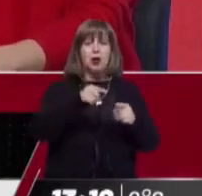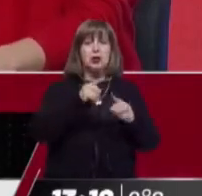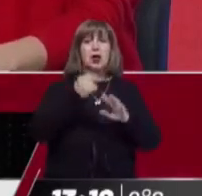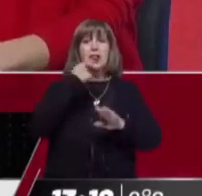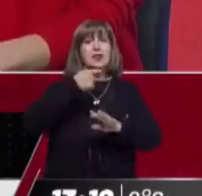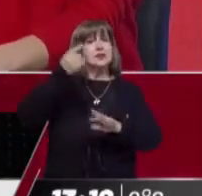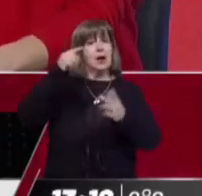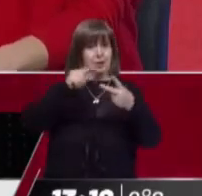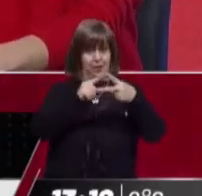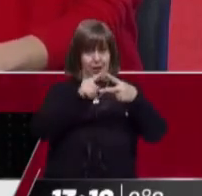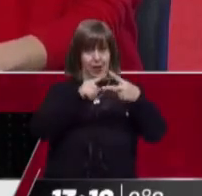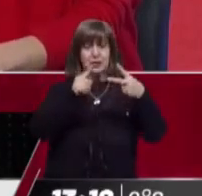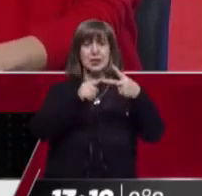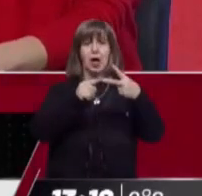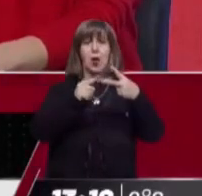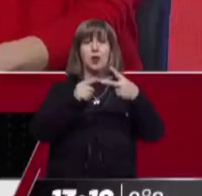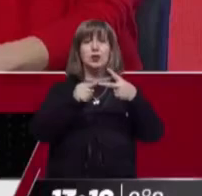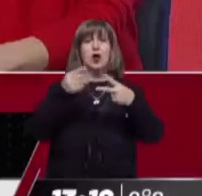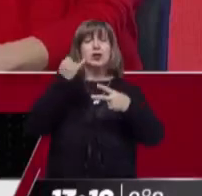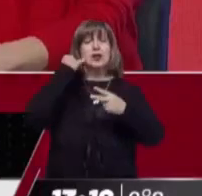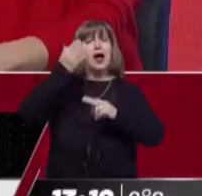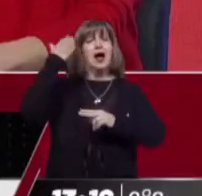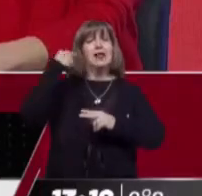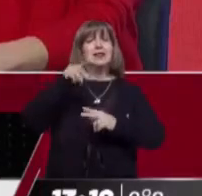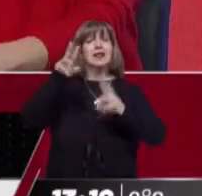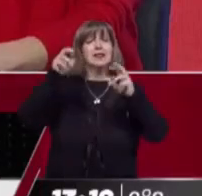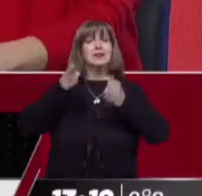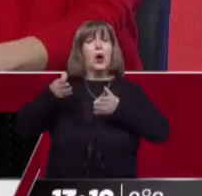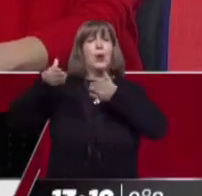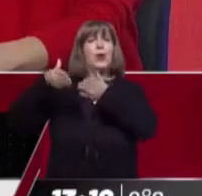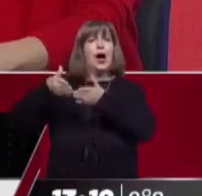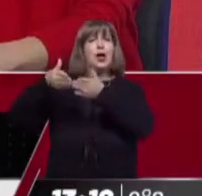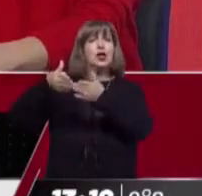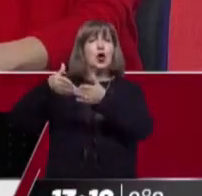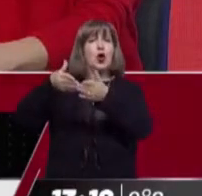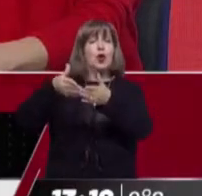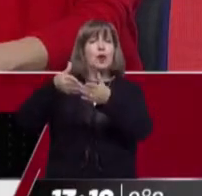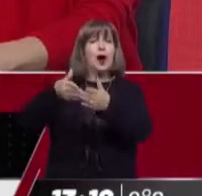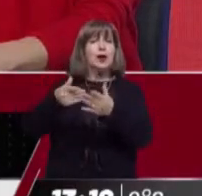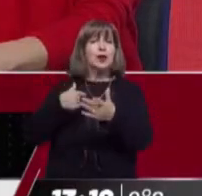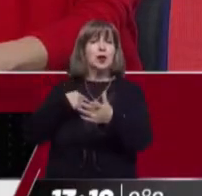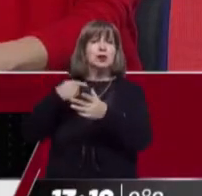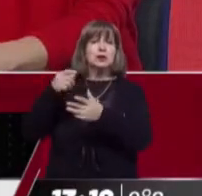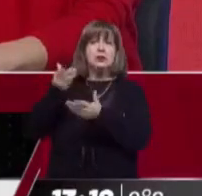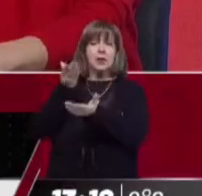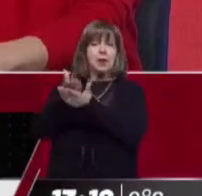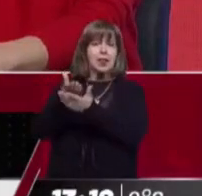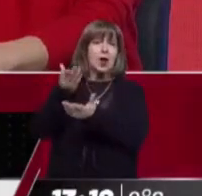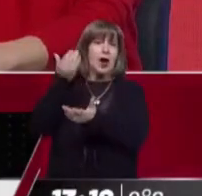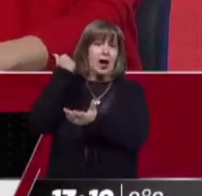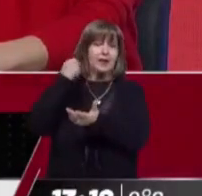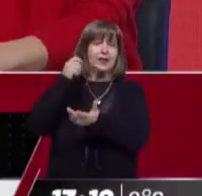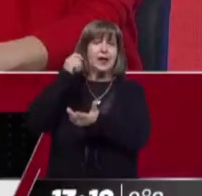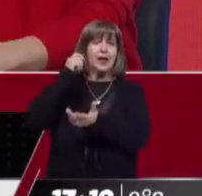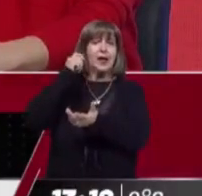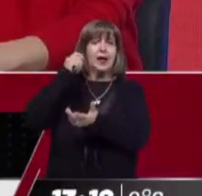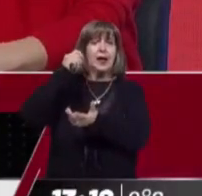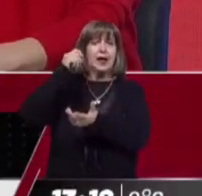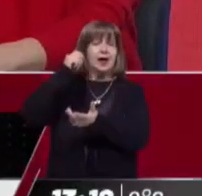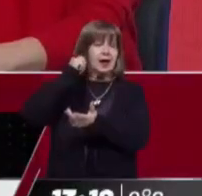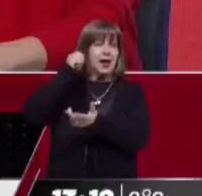tanto se habló se pidió la empresa enargas pid justamente combustible de gnl de gas natural